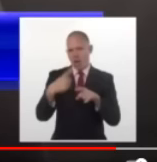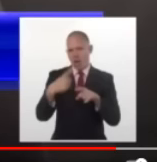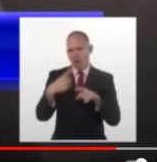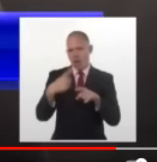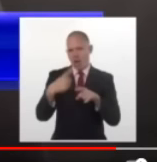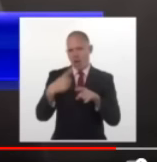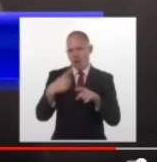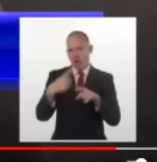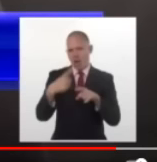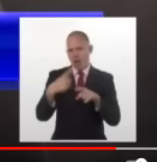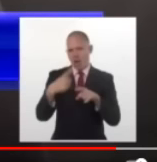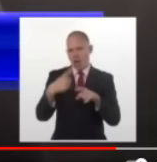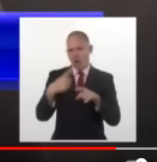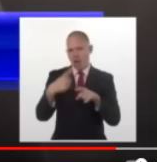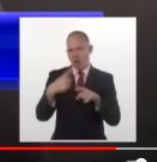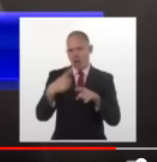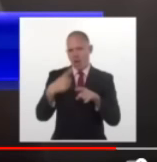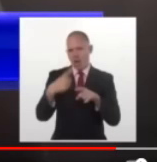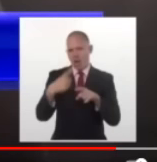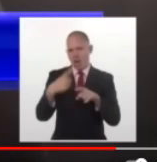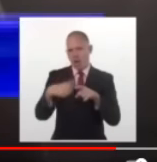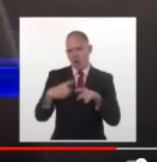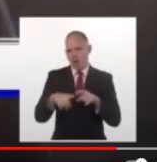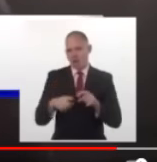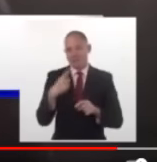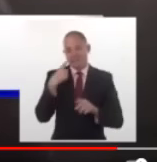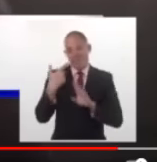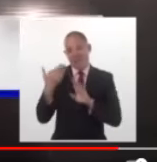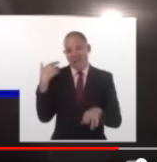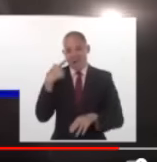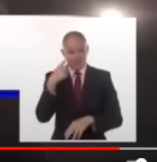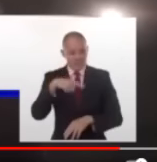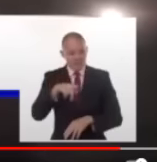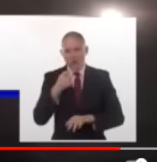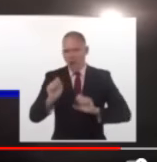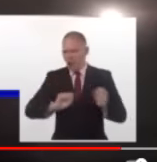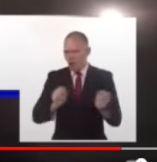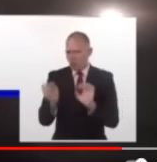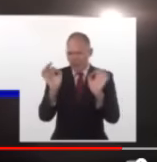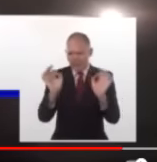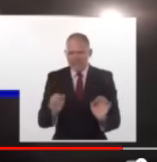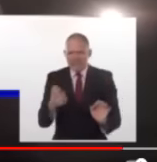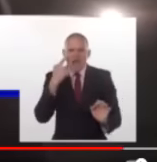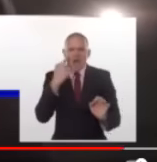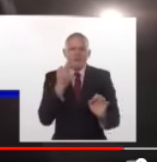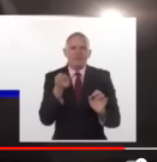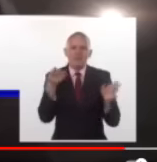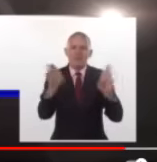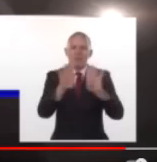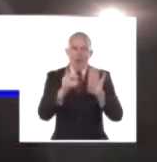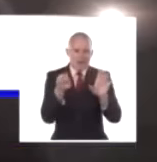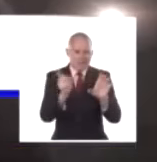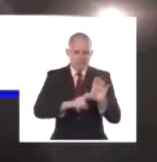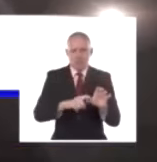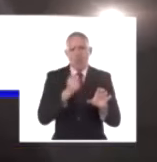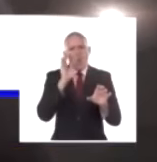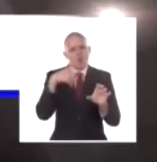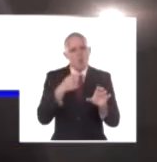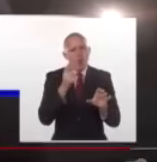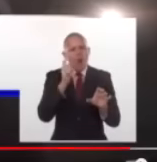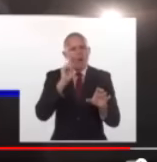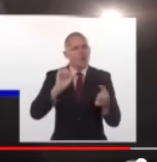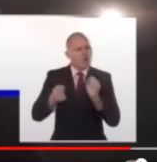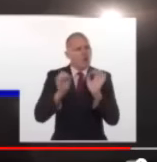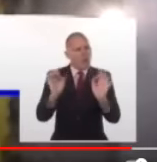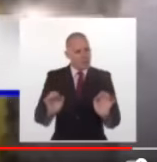al Jutía para callar un poco boca. Esto del tema de los sellos que se ponían a partir de la